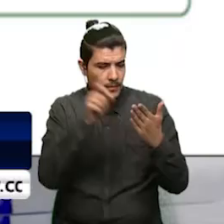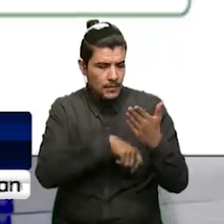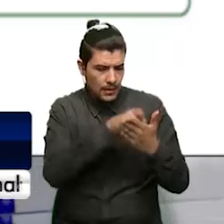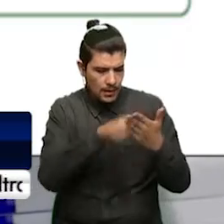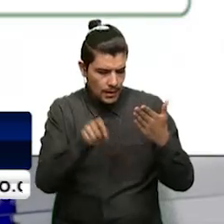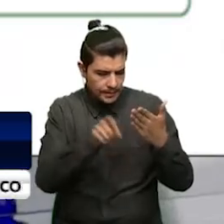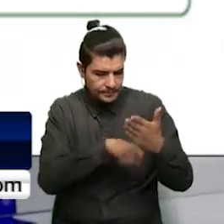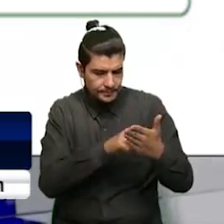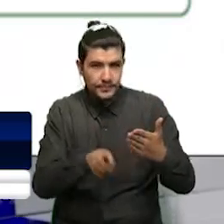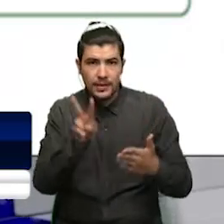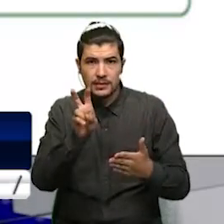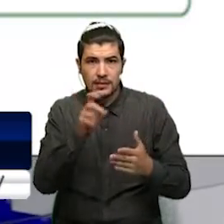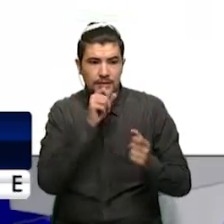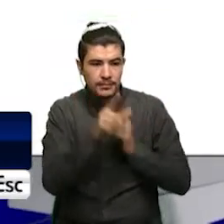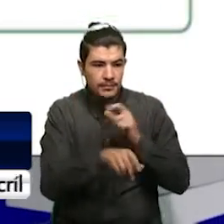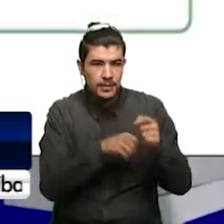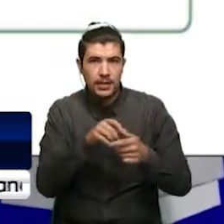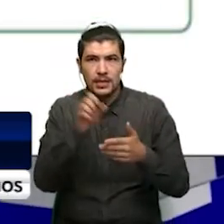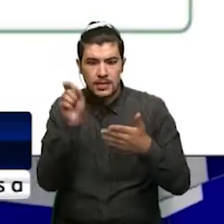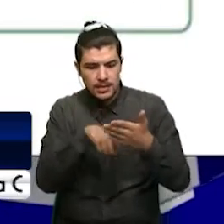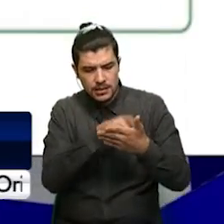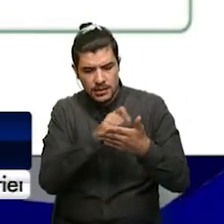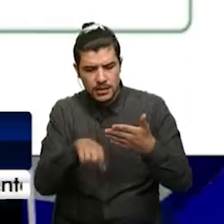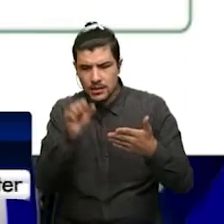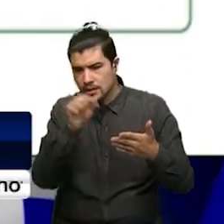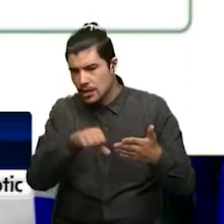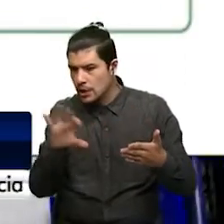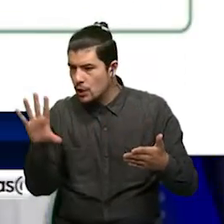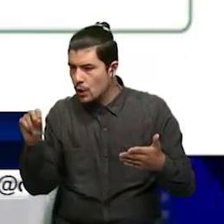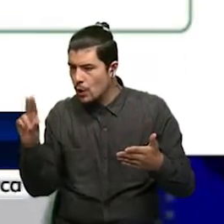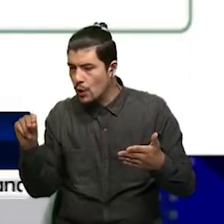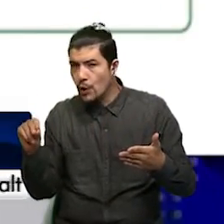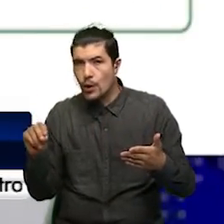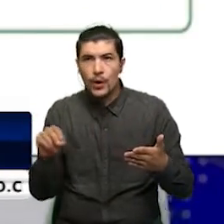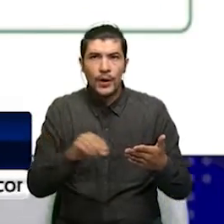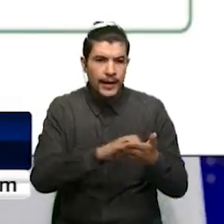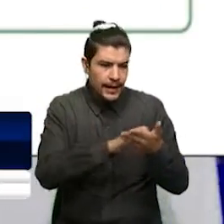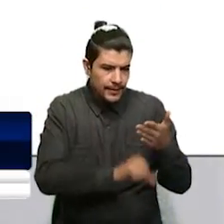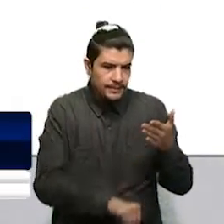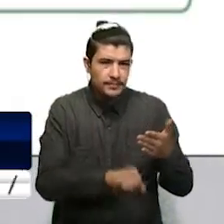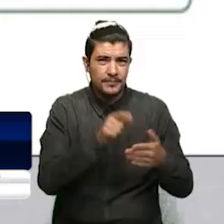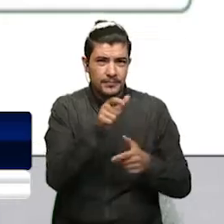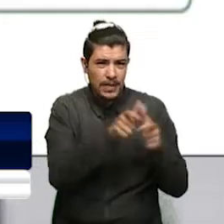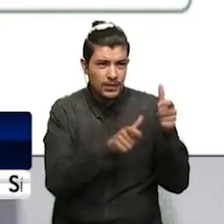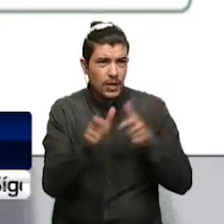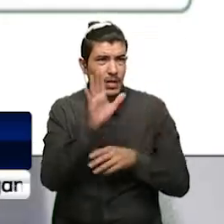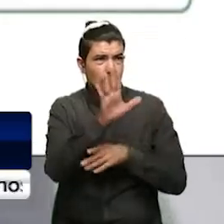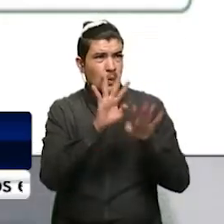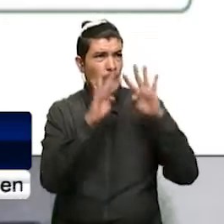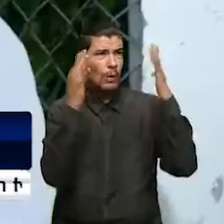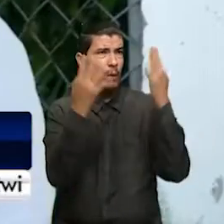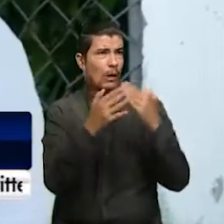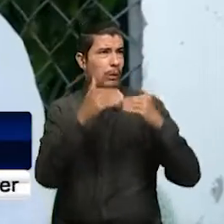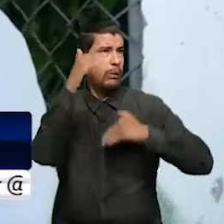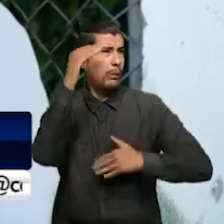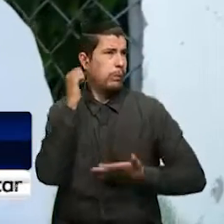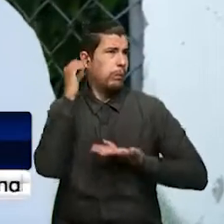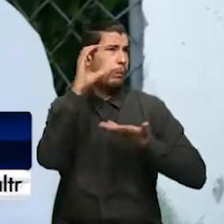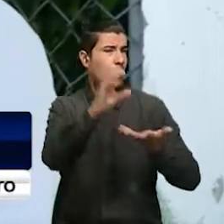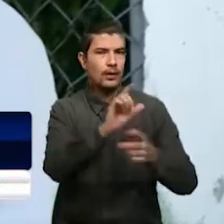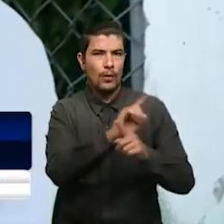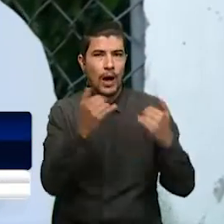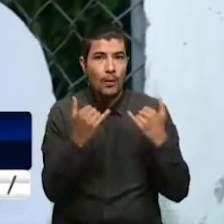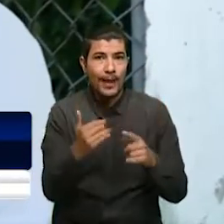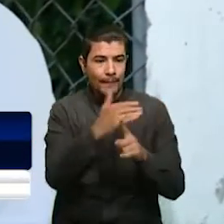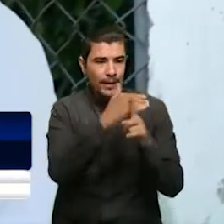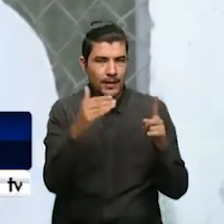siete preguntas y la opción sí y no como respuesta reducir el salario de altos funcionarios y congresistas la segunda